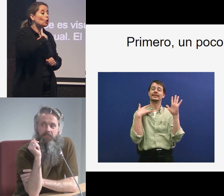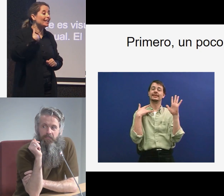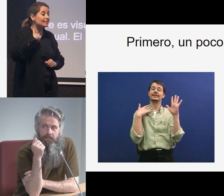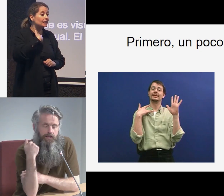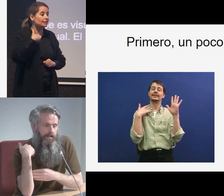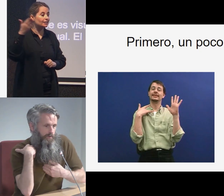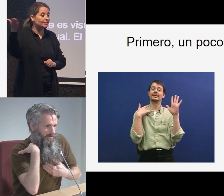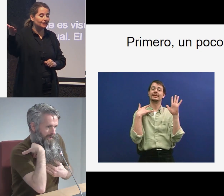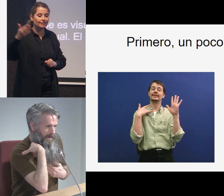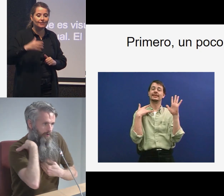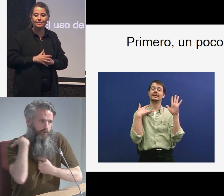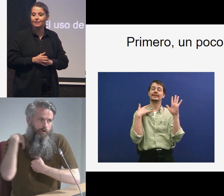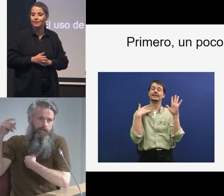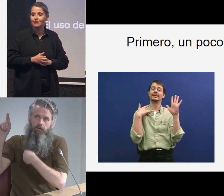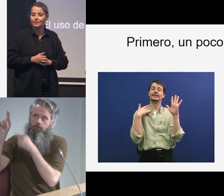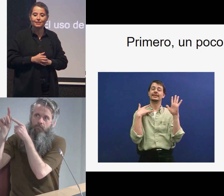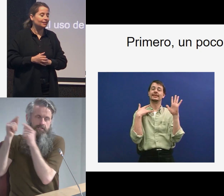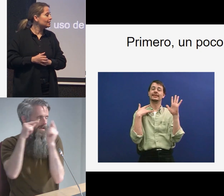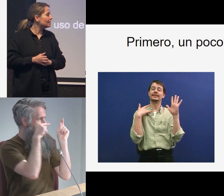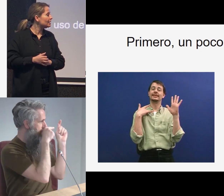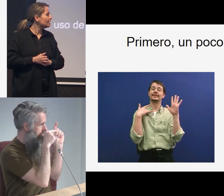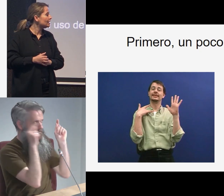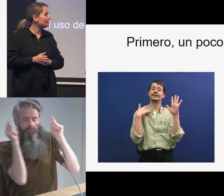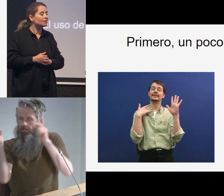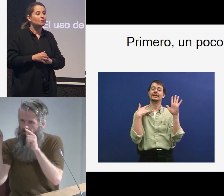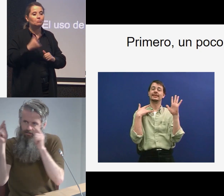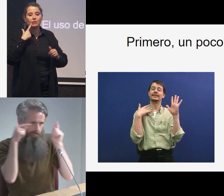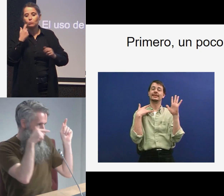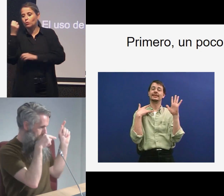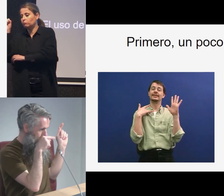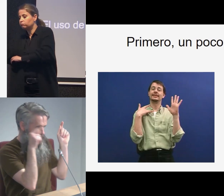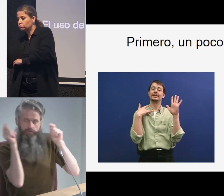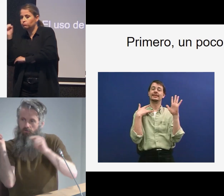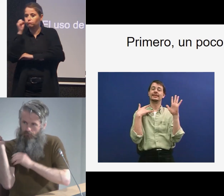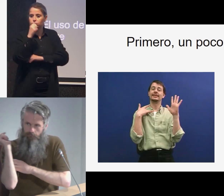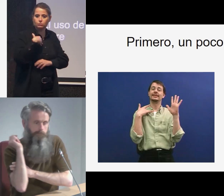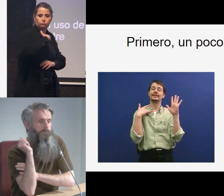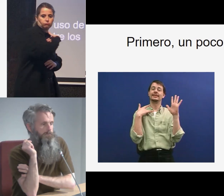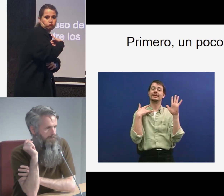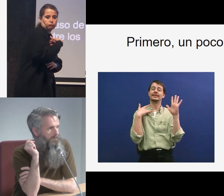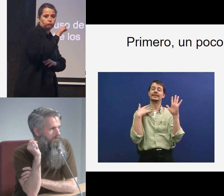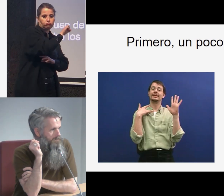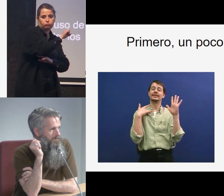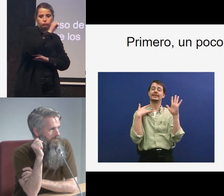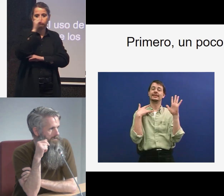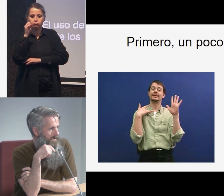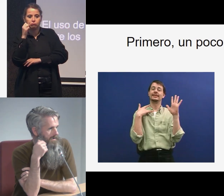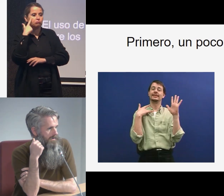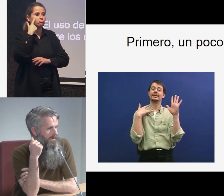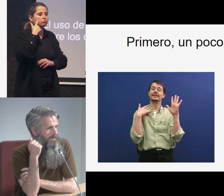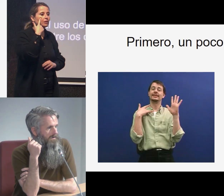Por los roles. El uso del rol, la conversación entre los dos.